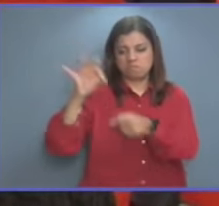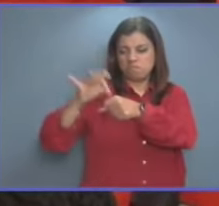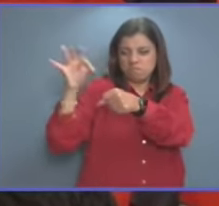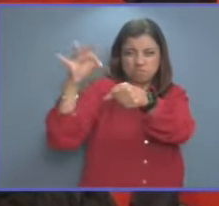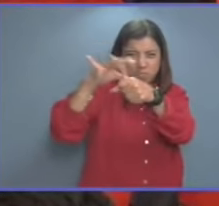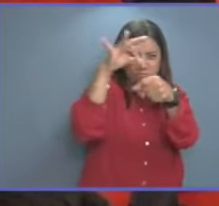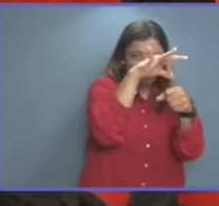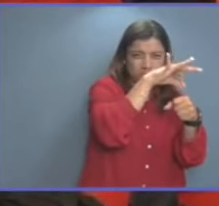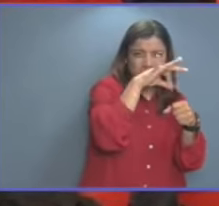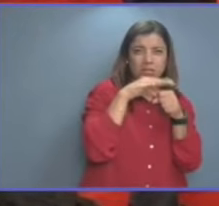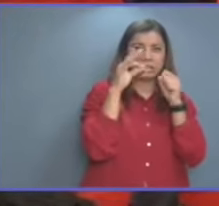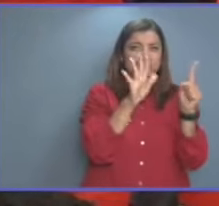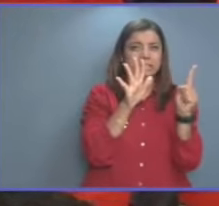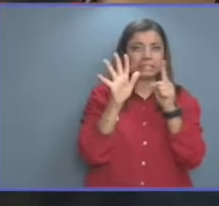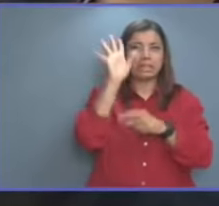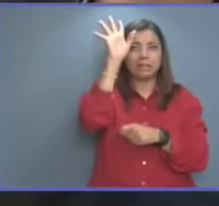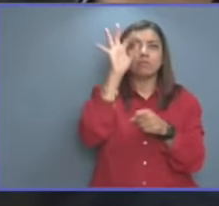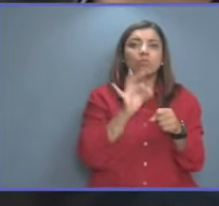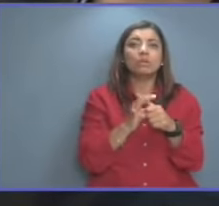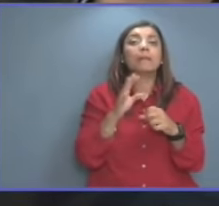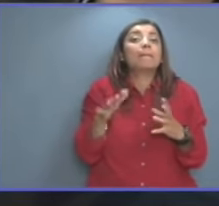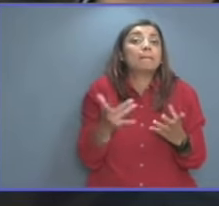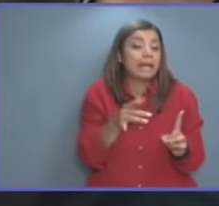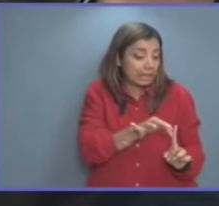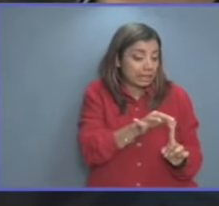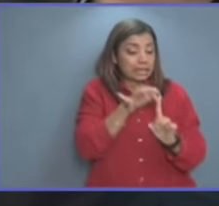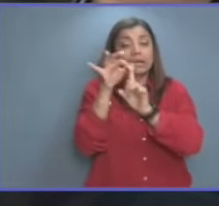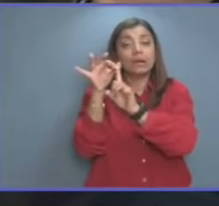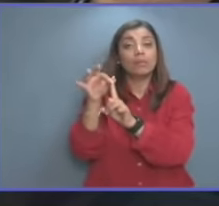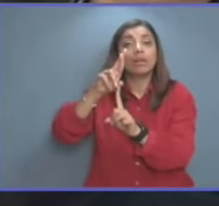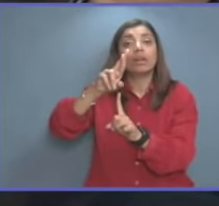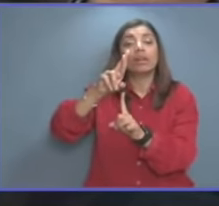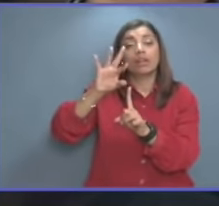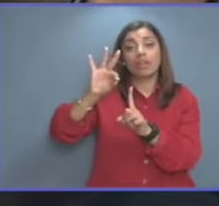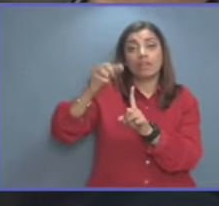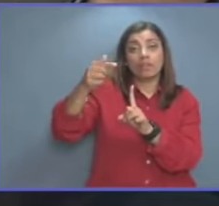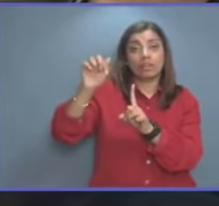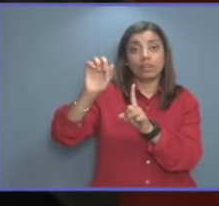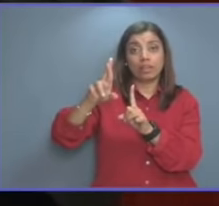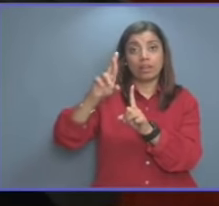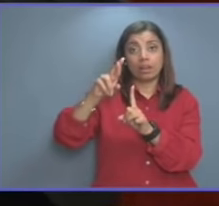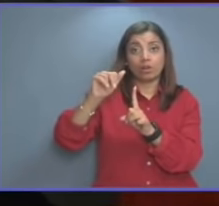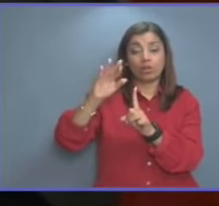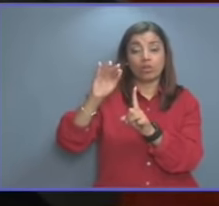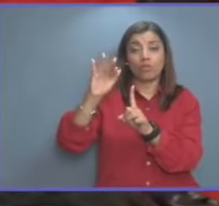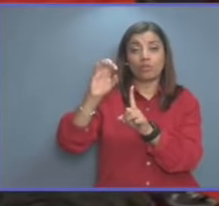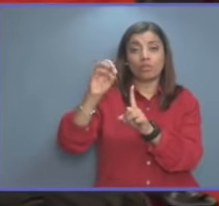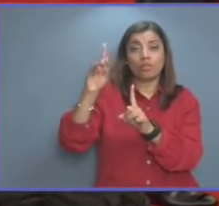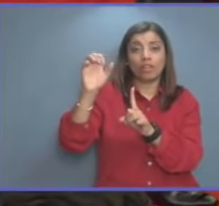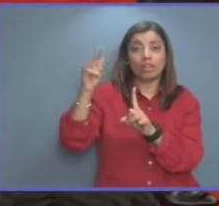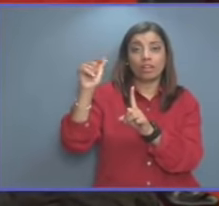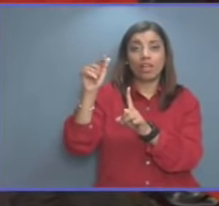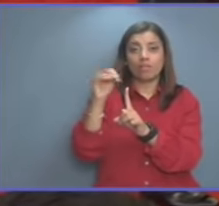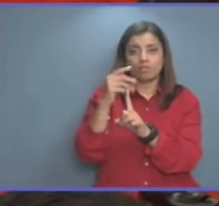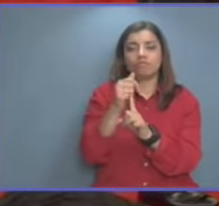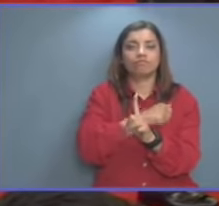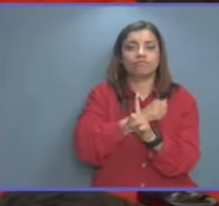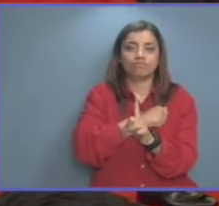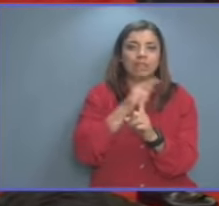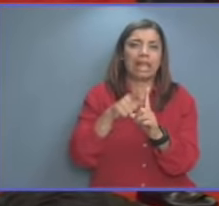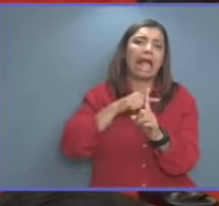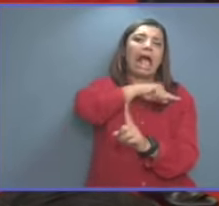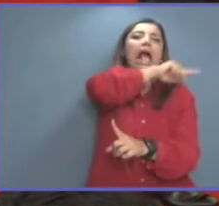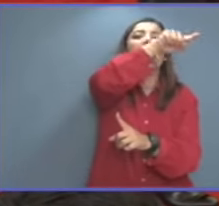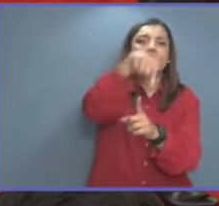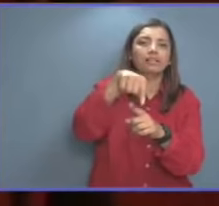dieron el aval para que rodolfo delgado actual fiscal general de la república continúe al frente de la institución hasta enero del